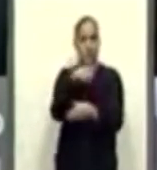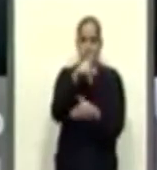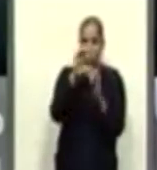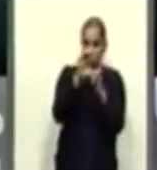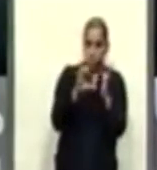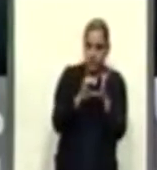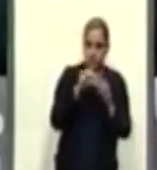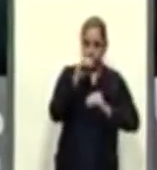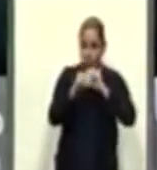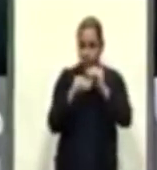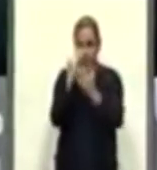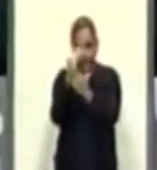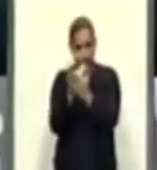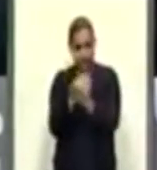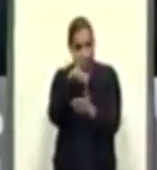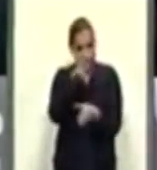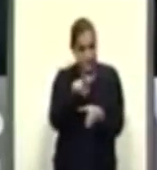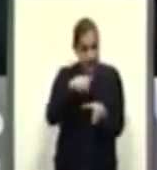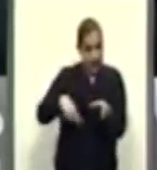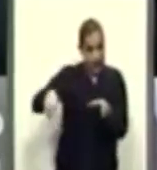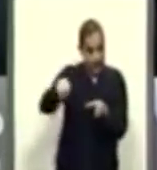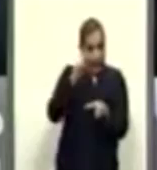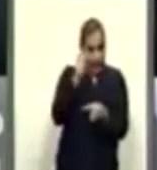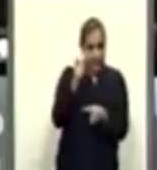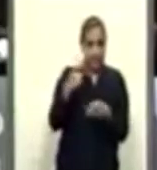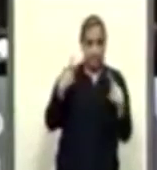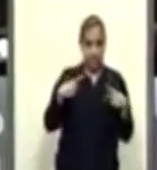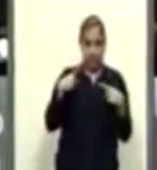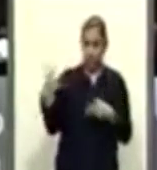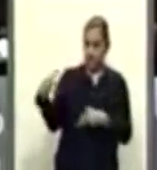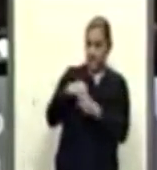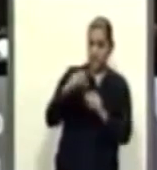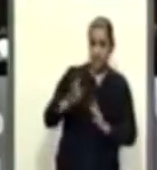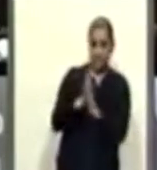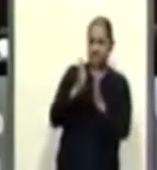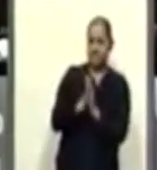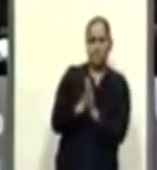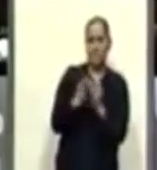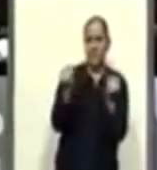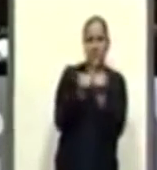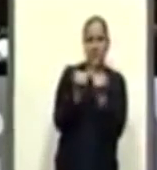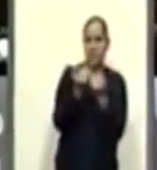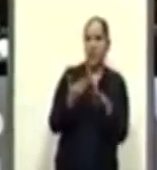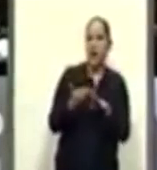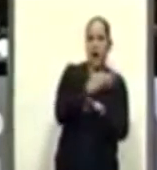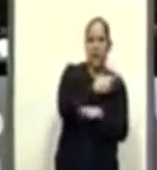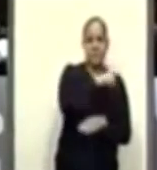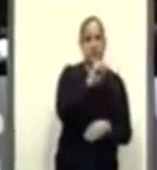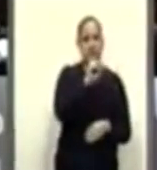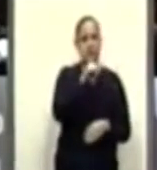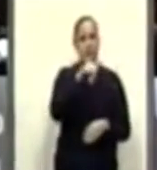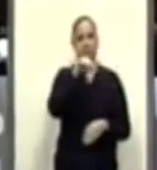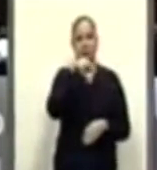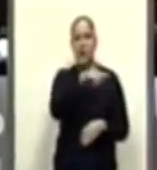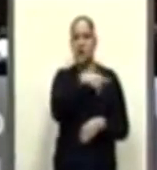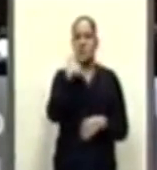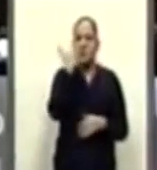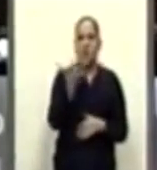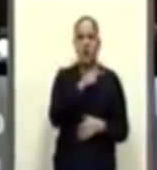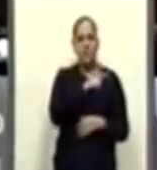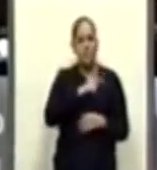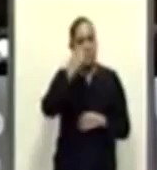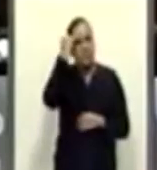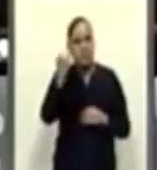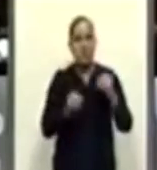Tendrá de democrática y progresista lo que Antonio López de Santana tuvo de revolucionario y nacionalista. Se